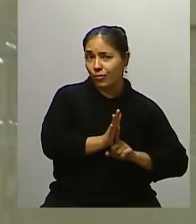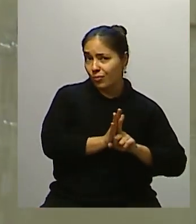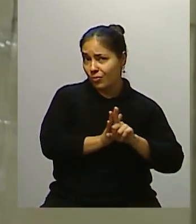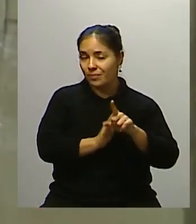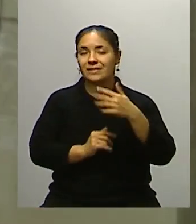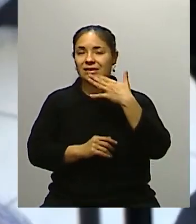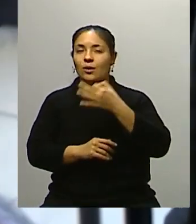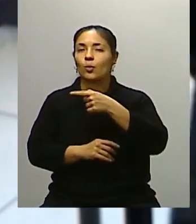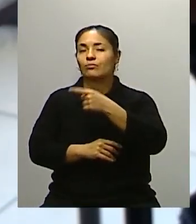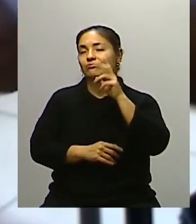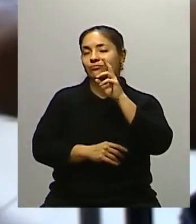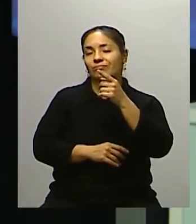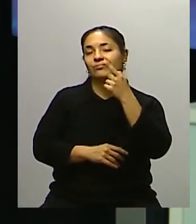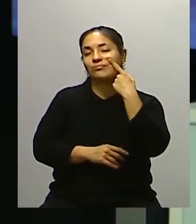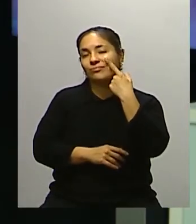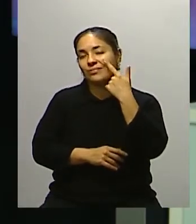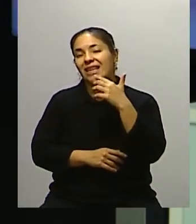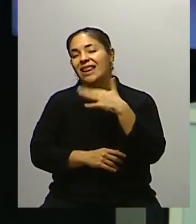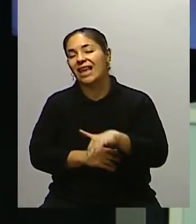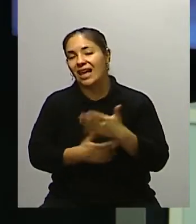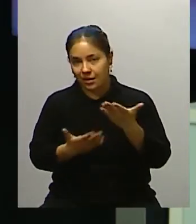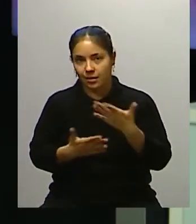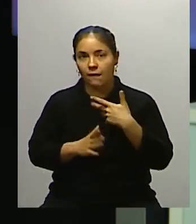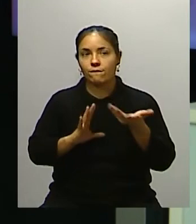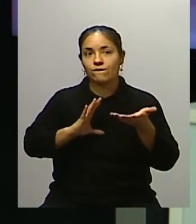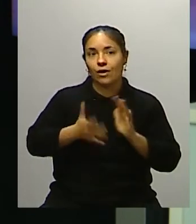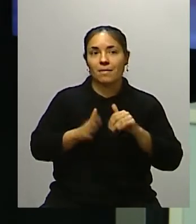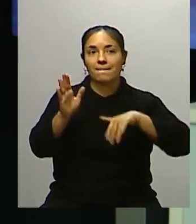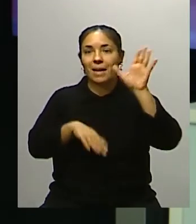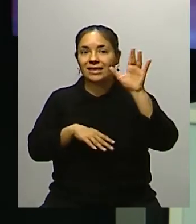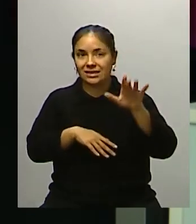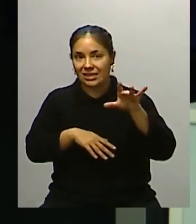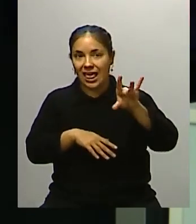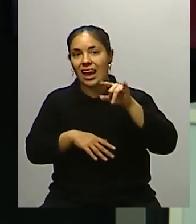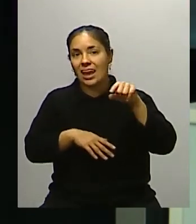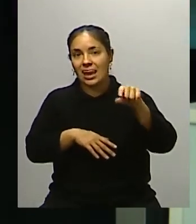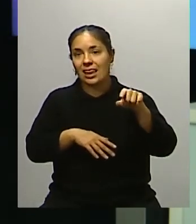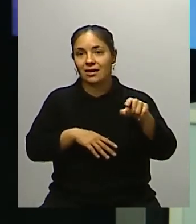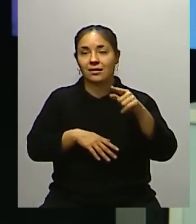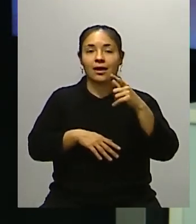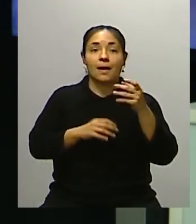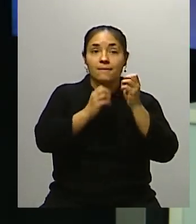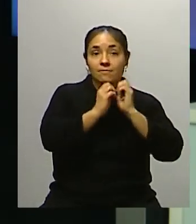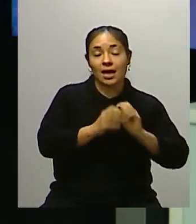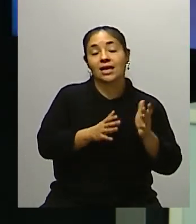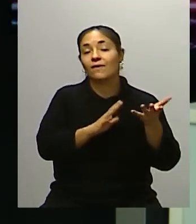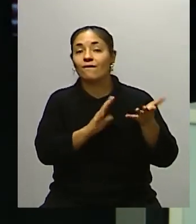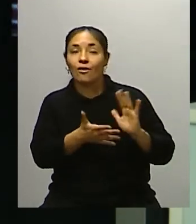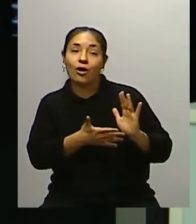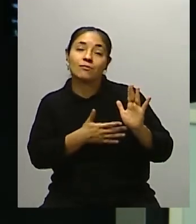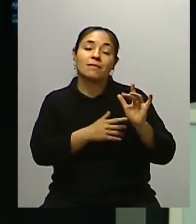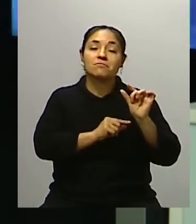incluso más en el tema de que es una modalidad que cada vez se aplica más, ¿no? Tal vez empezó tímidamente y ahora es